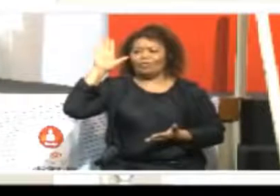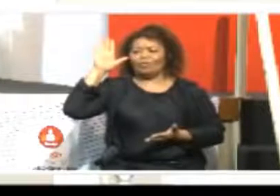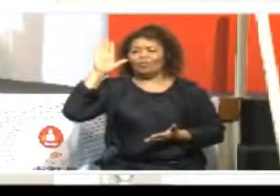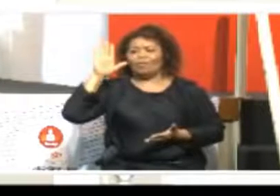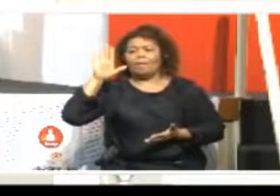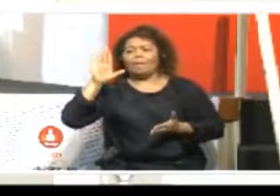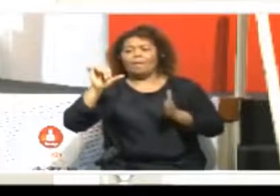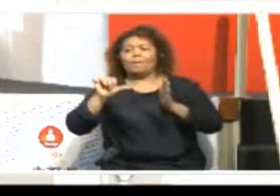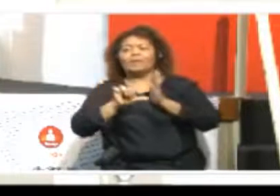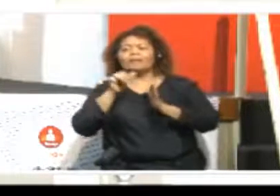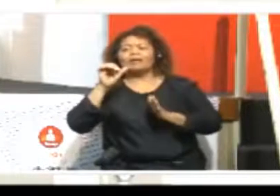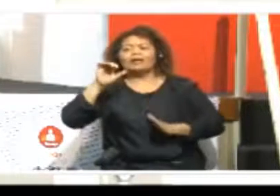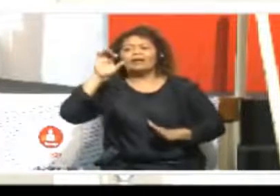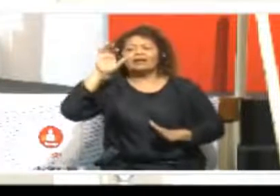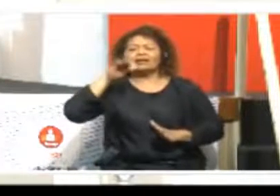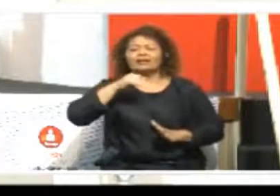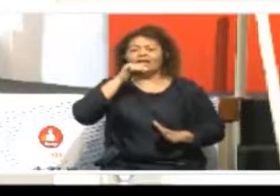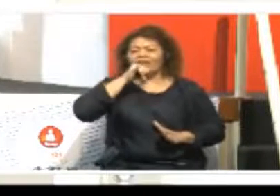español.